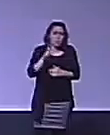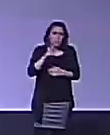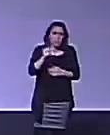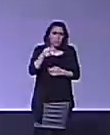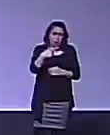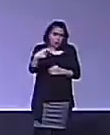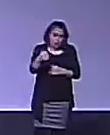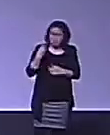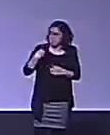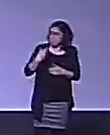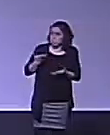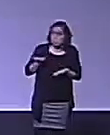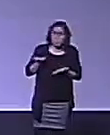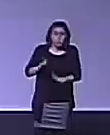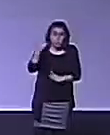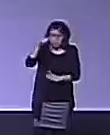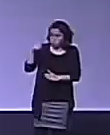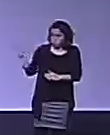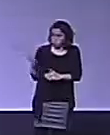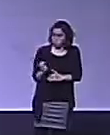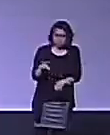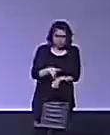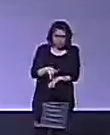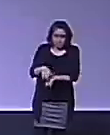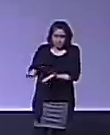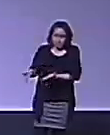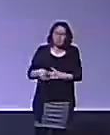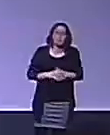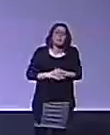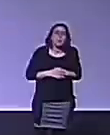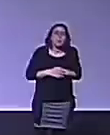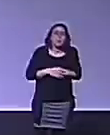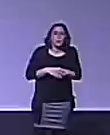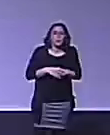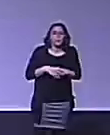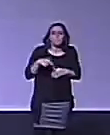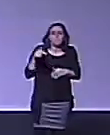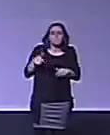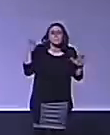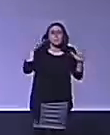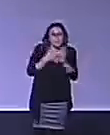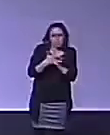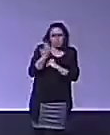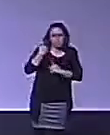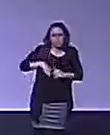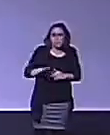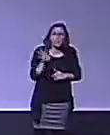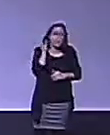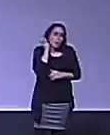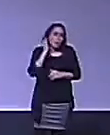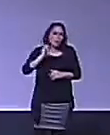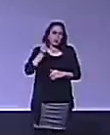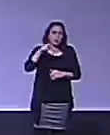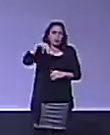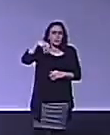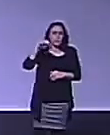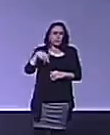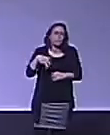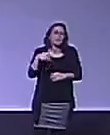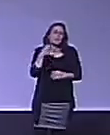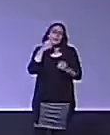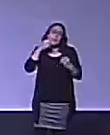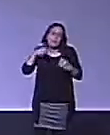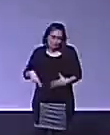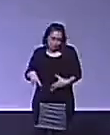Tito Irazusta, que está hoy aquí. Se ha explicado aquí quién fue Carmen Adarraga. Lo hacemos porque creemos que